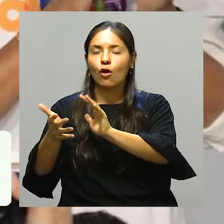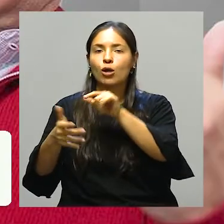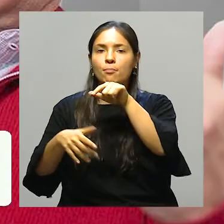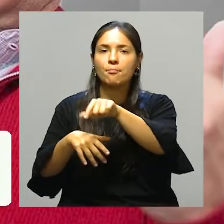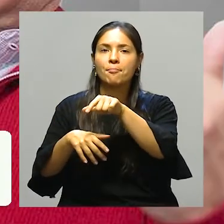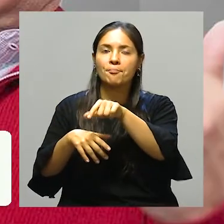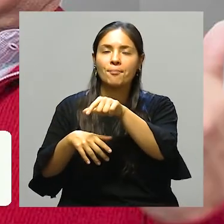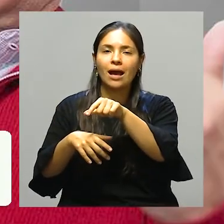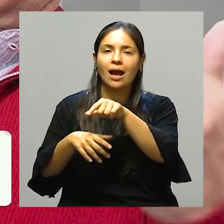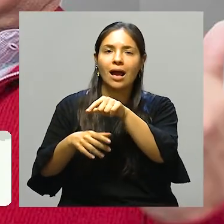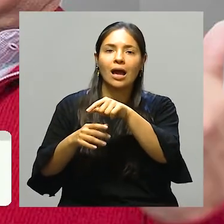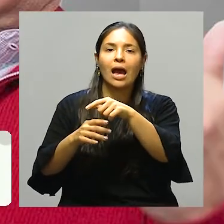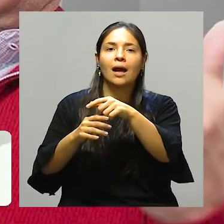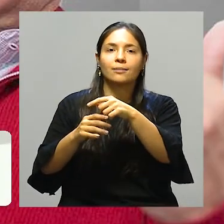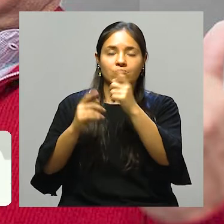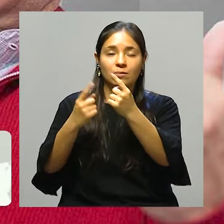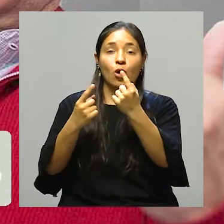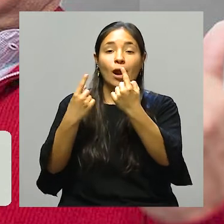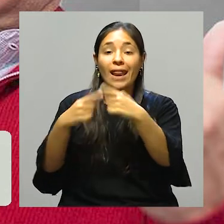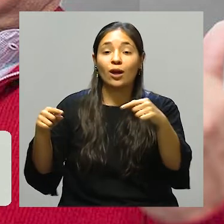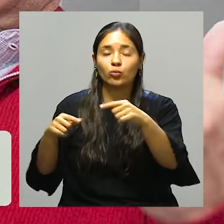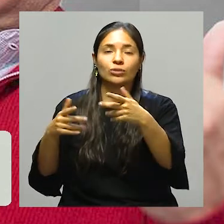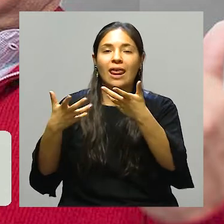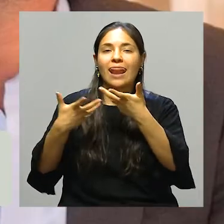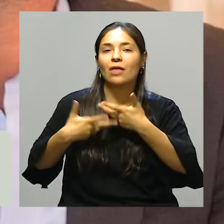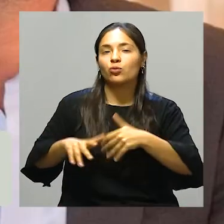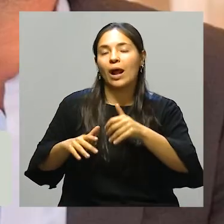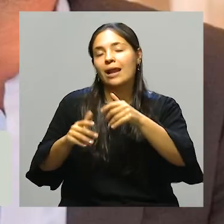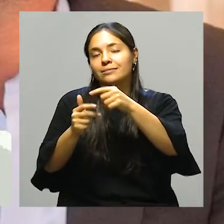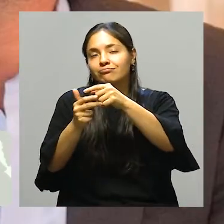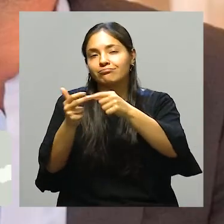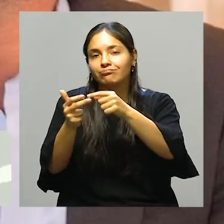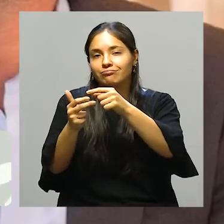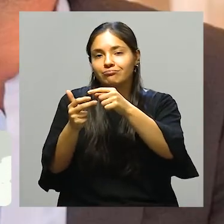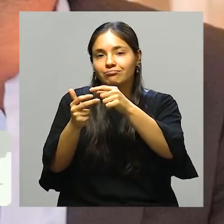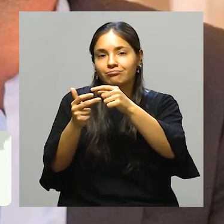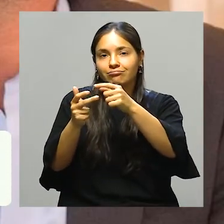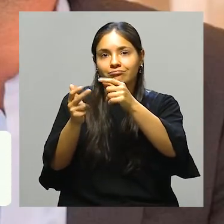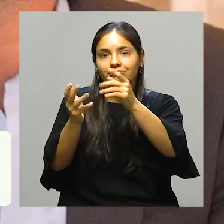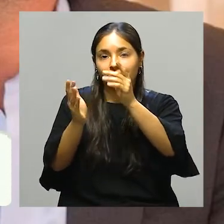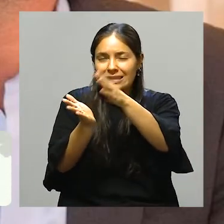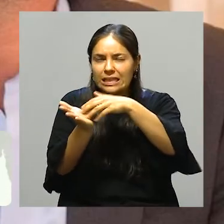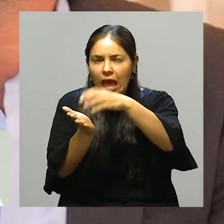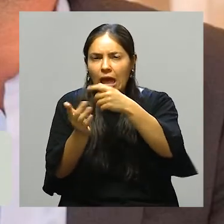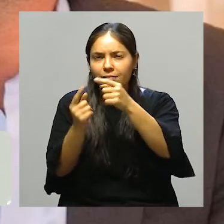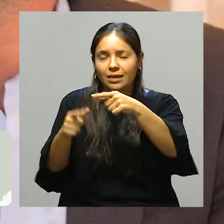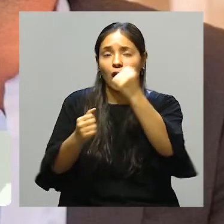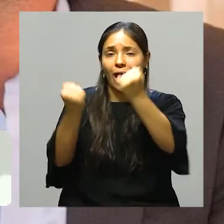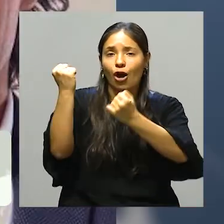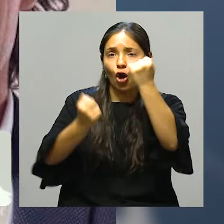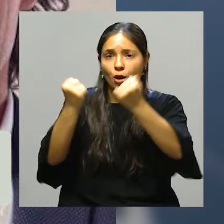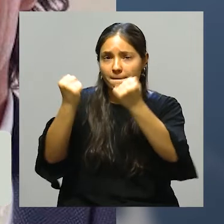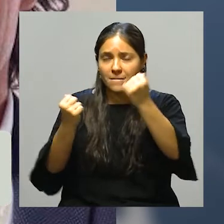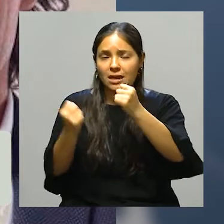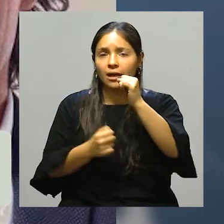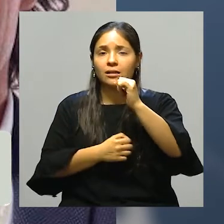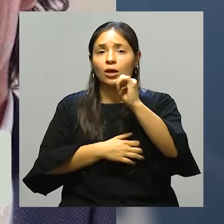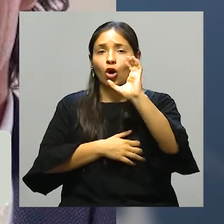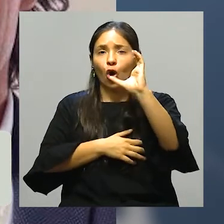Gutiérrez, que es el que de alguna manera uno asocia con el proyecto más